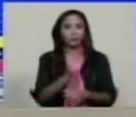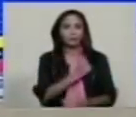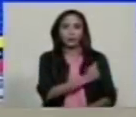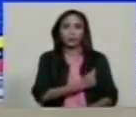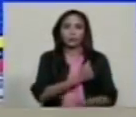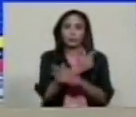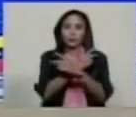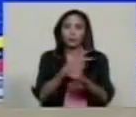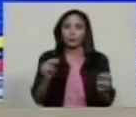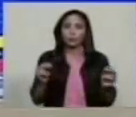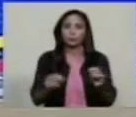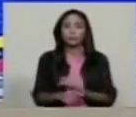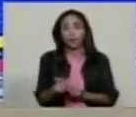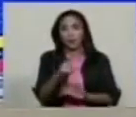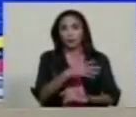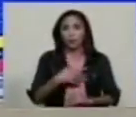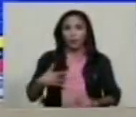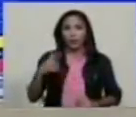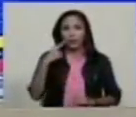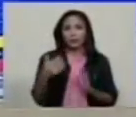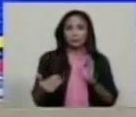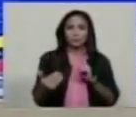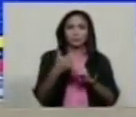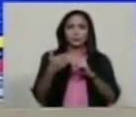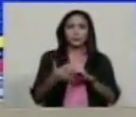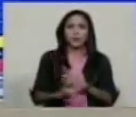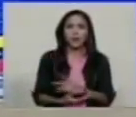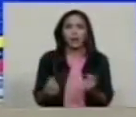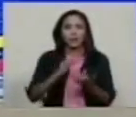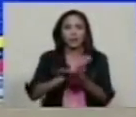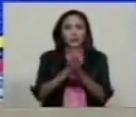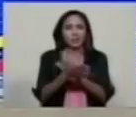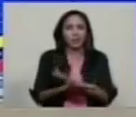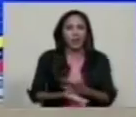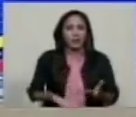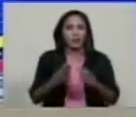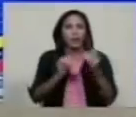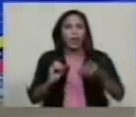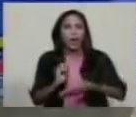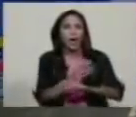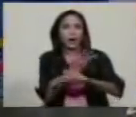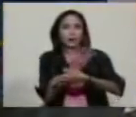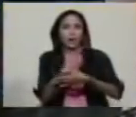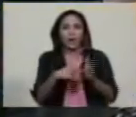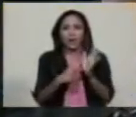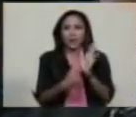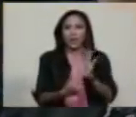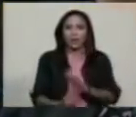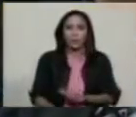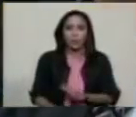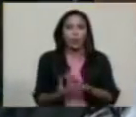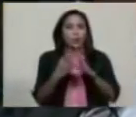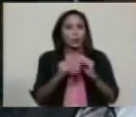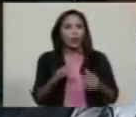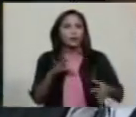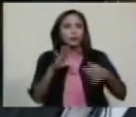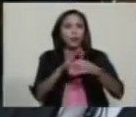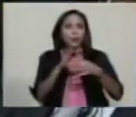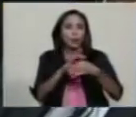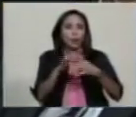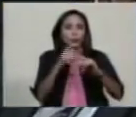Y eso es lo que quieren ellos acabar, el ejemplo de la dignidad del ALBA, de la Alianza Bolivariana para los Pueblos de nuestra